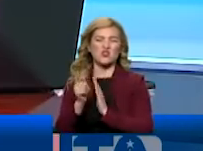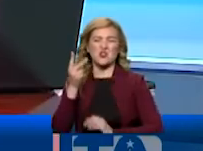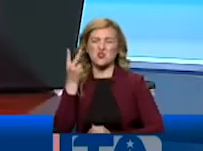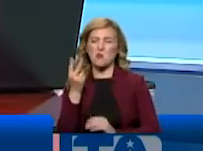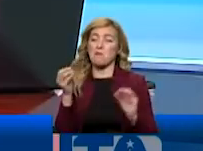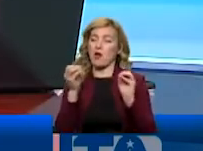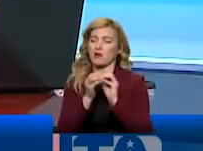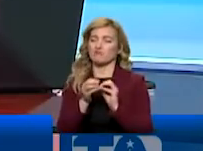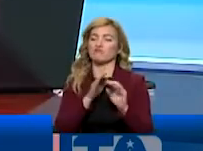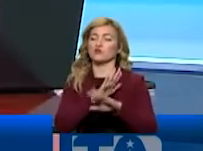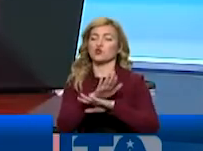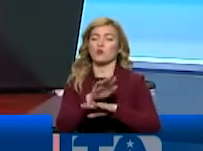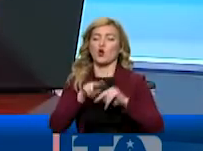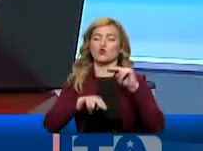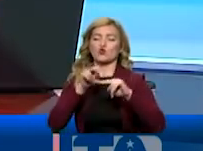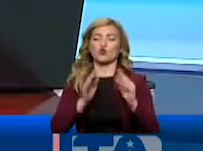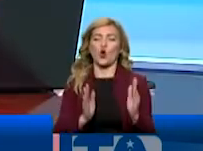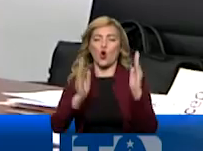del Seguro Social.